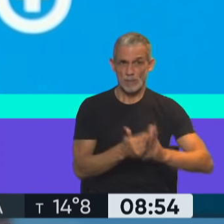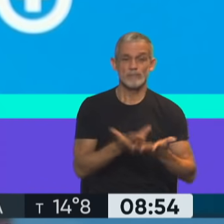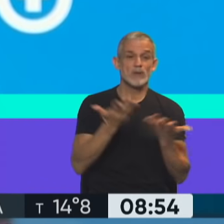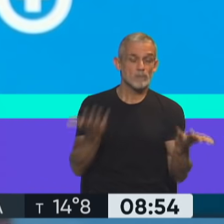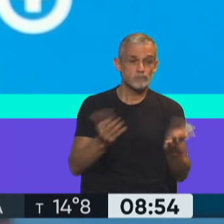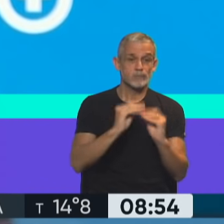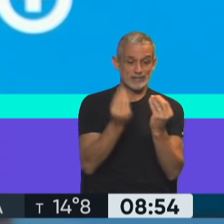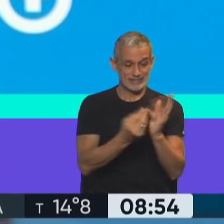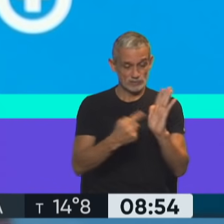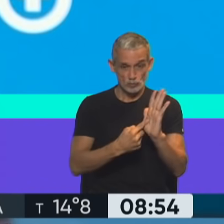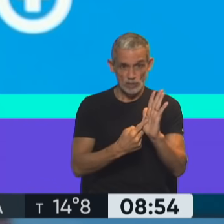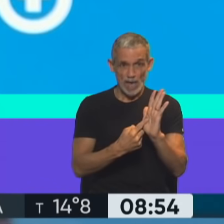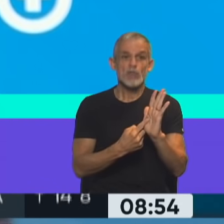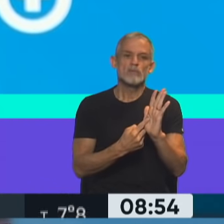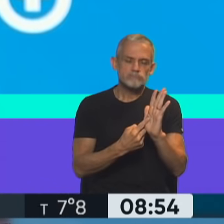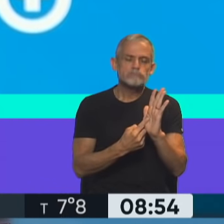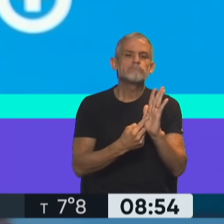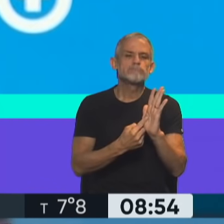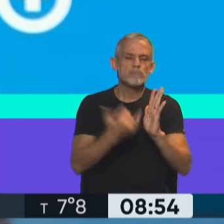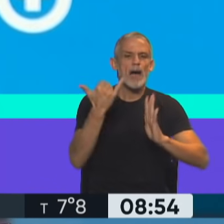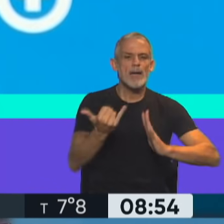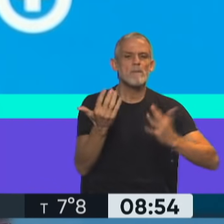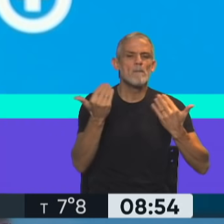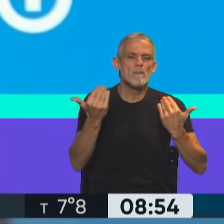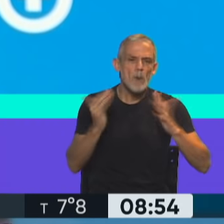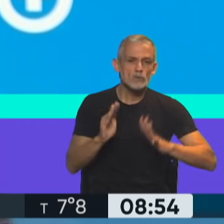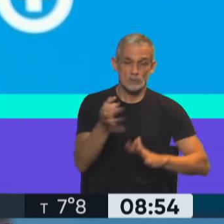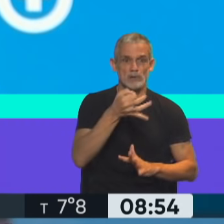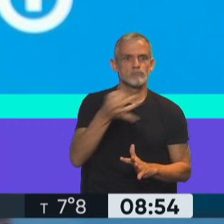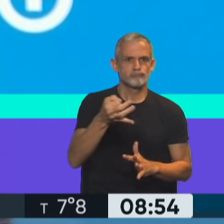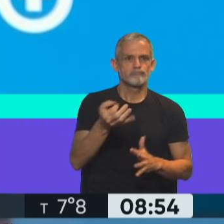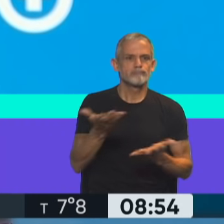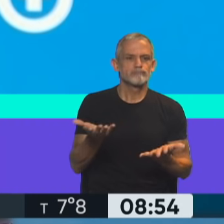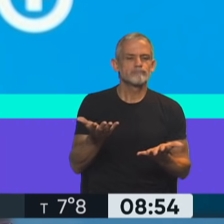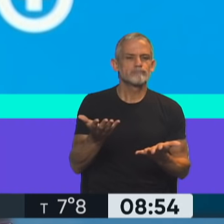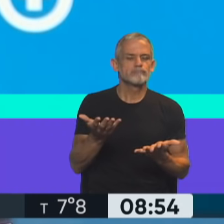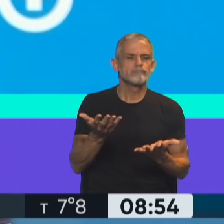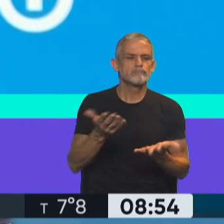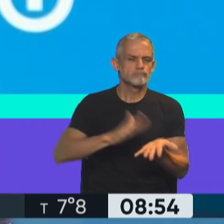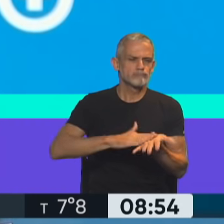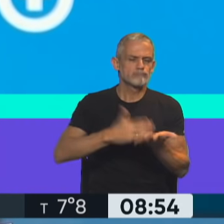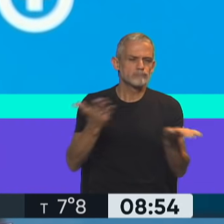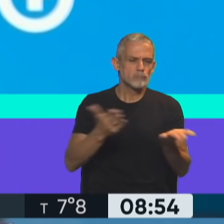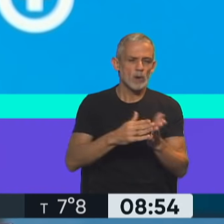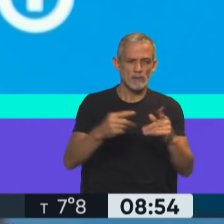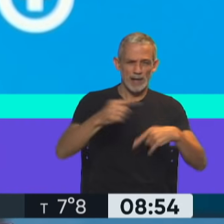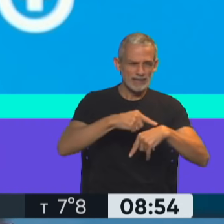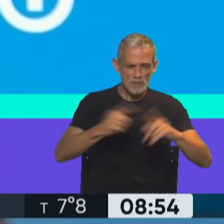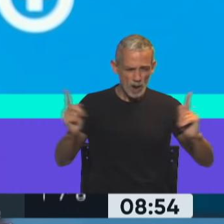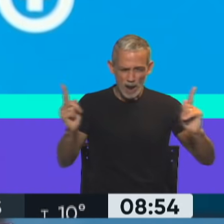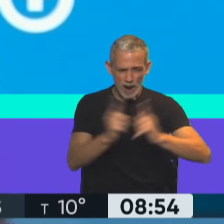los resultados nos hablan de una posibilidad cierta y muy concreta de que en el corto